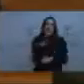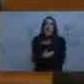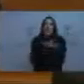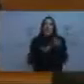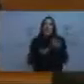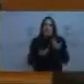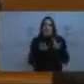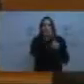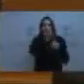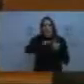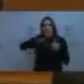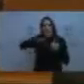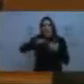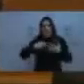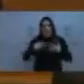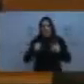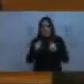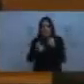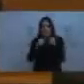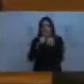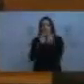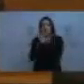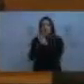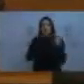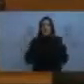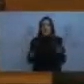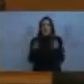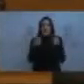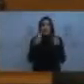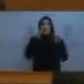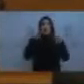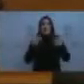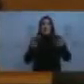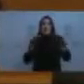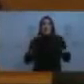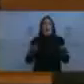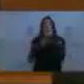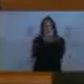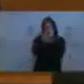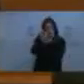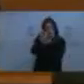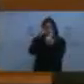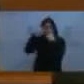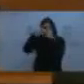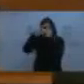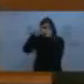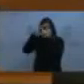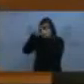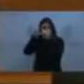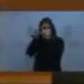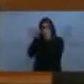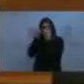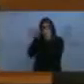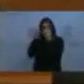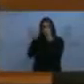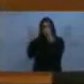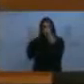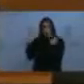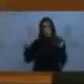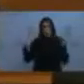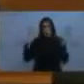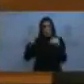era lo de sociosanitario, porque entre el personal no solamente eran médicos o personal sanitario, había otro tipo de